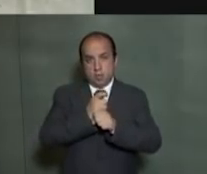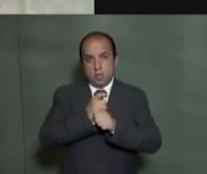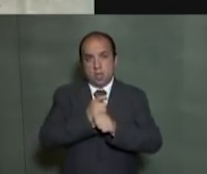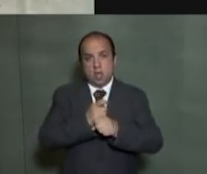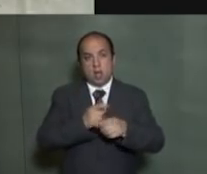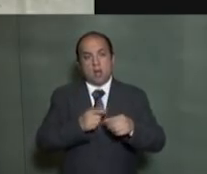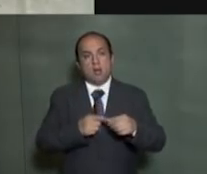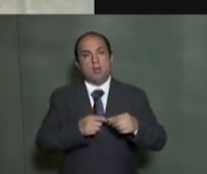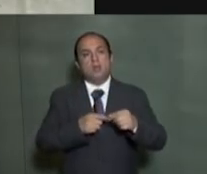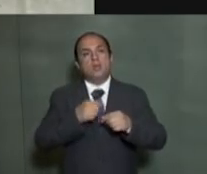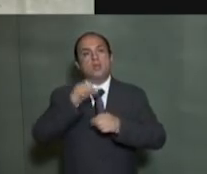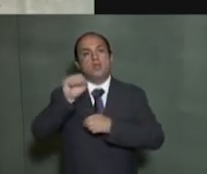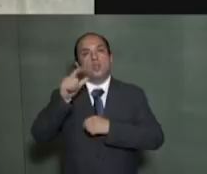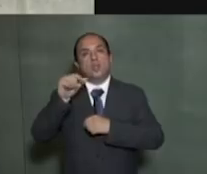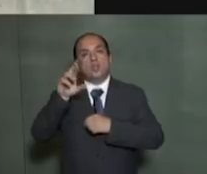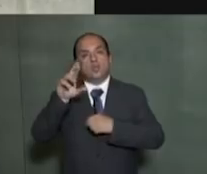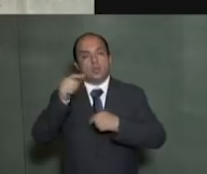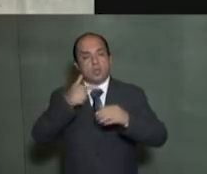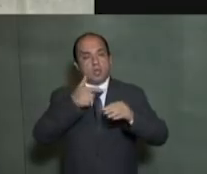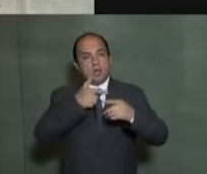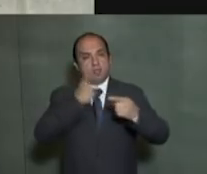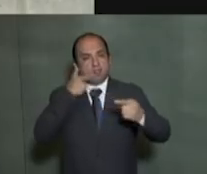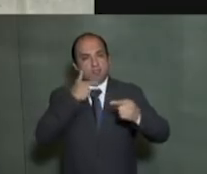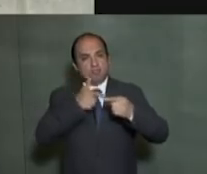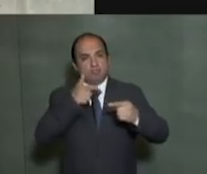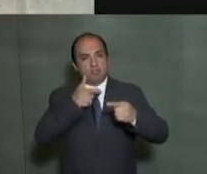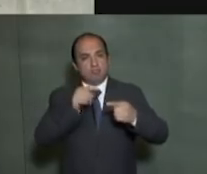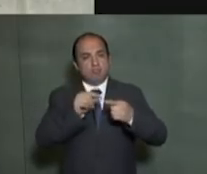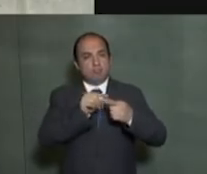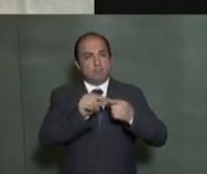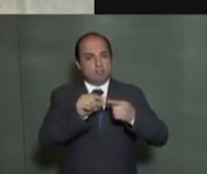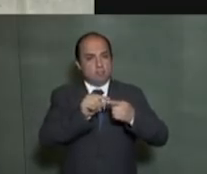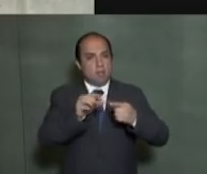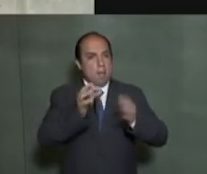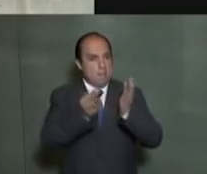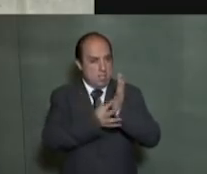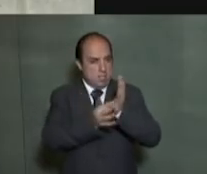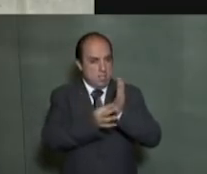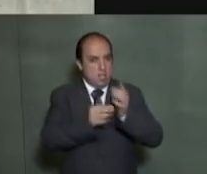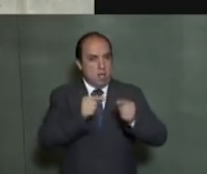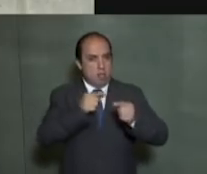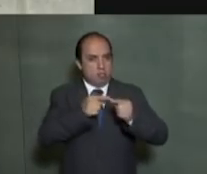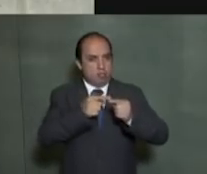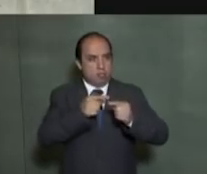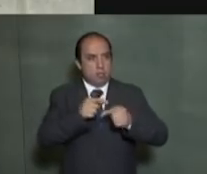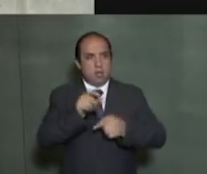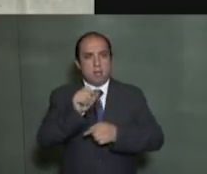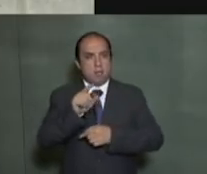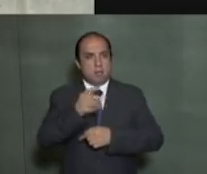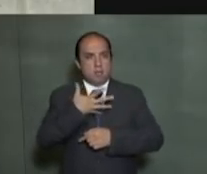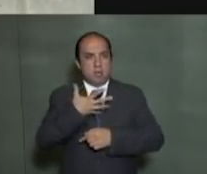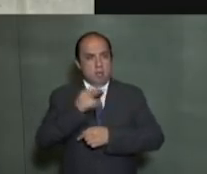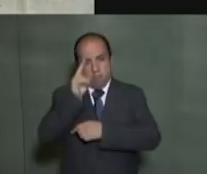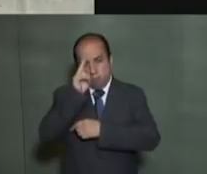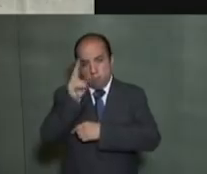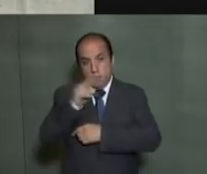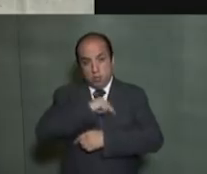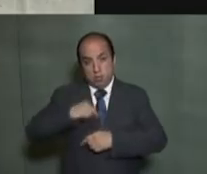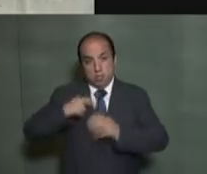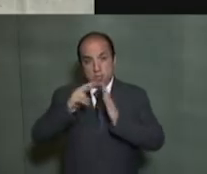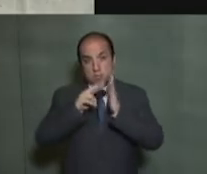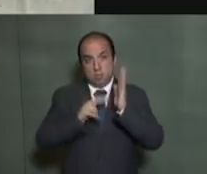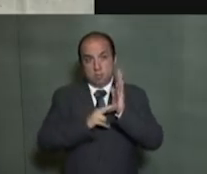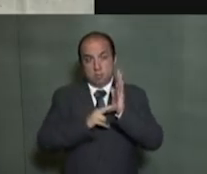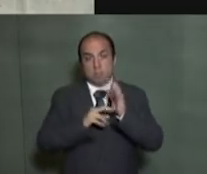centro del claro, que en sí mismas no es algo que esté prohibido en nuestra normatividad o en